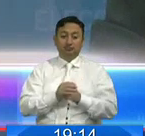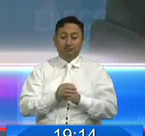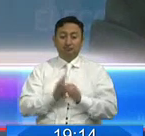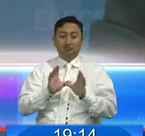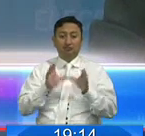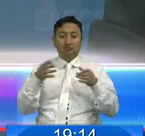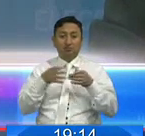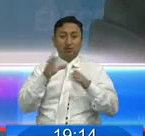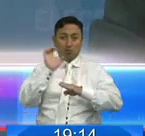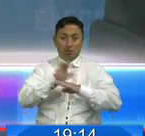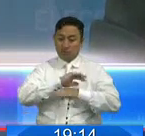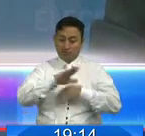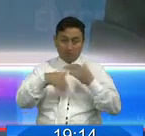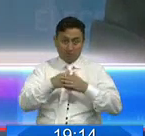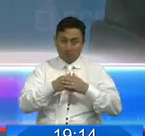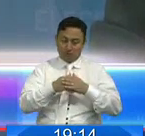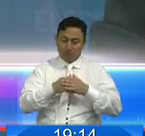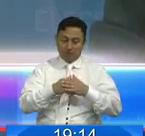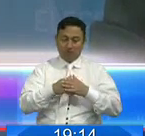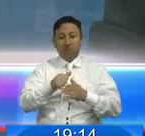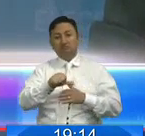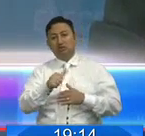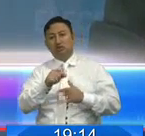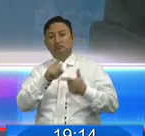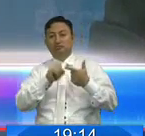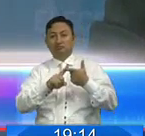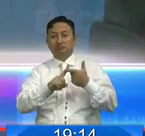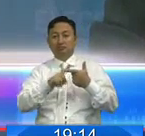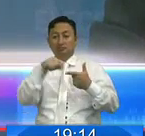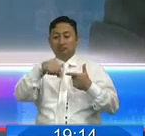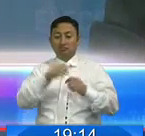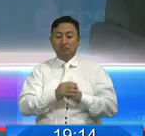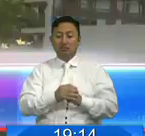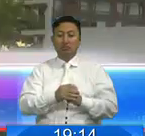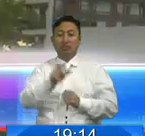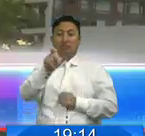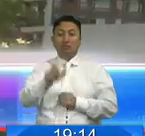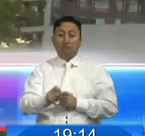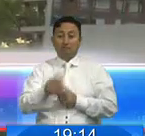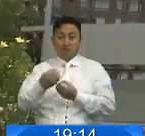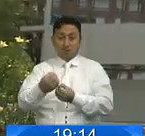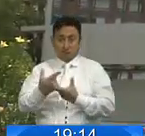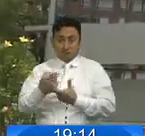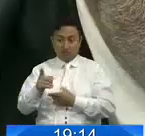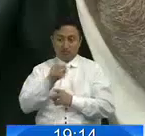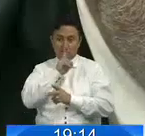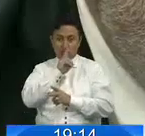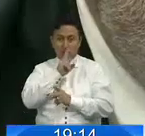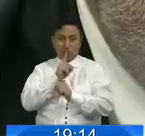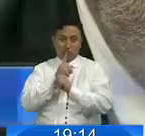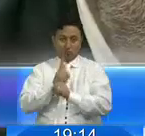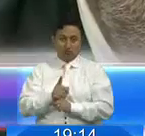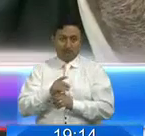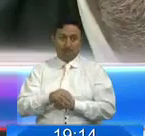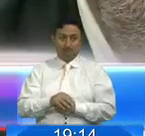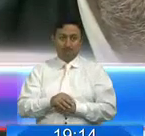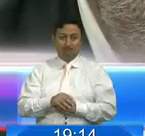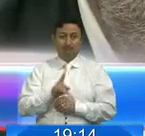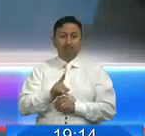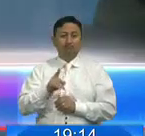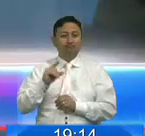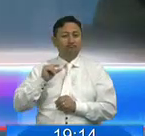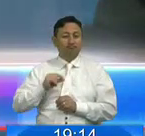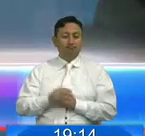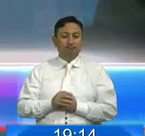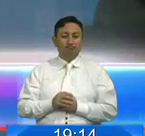del país, y por la razón más obvia, que es que hay que proteger a los informantes. En medio del secretismo, Verde Soto da algunos detalles.